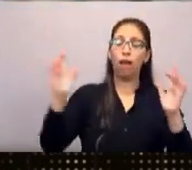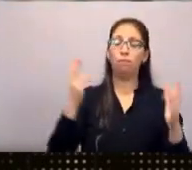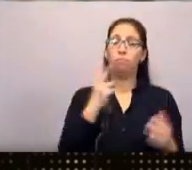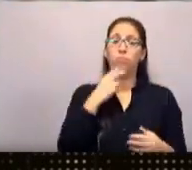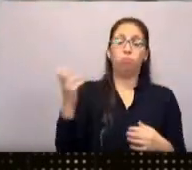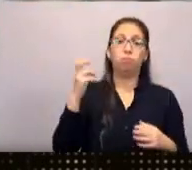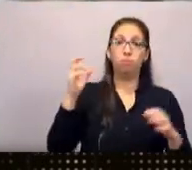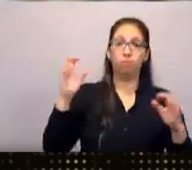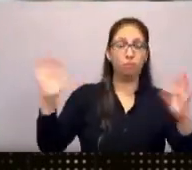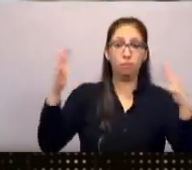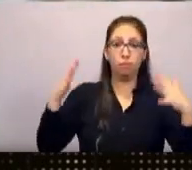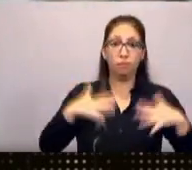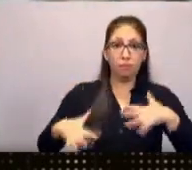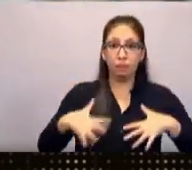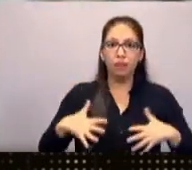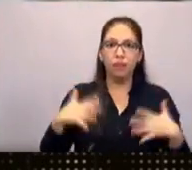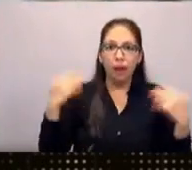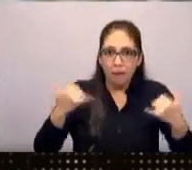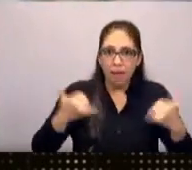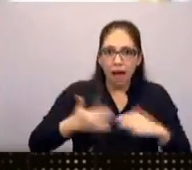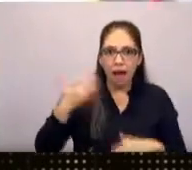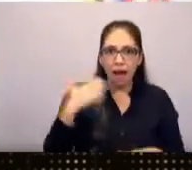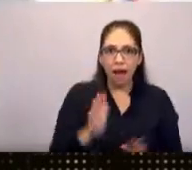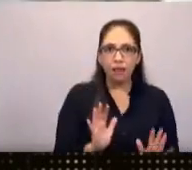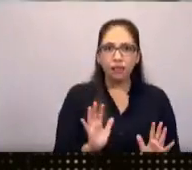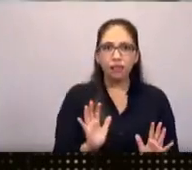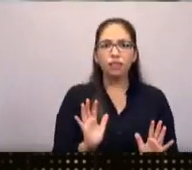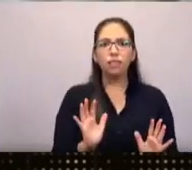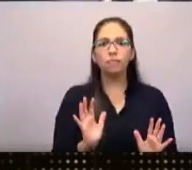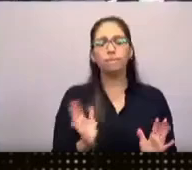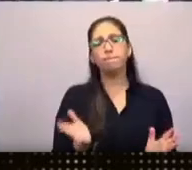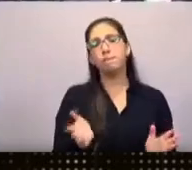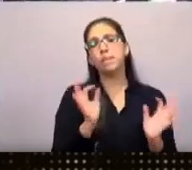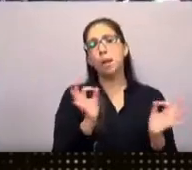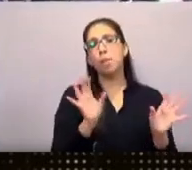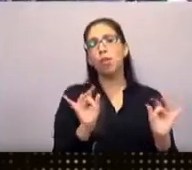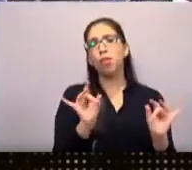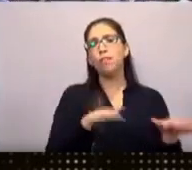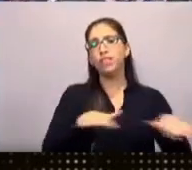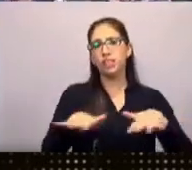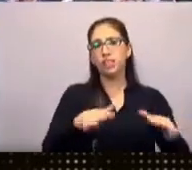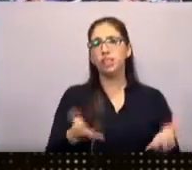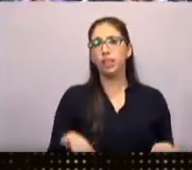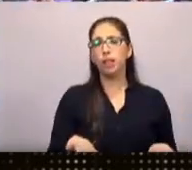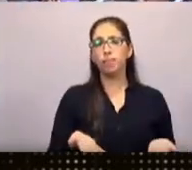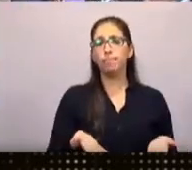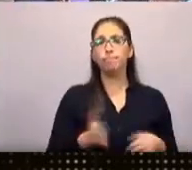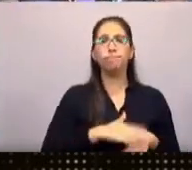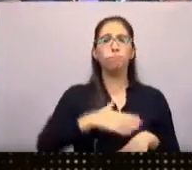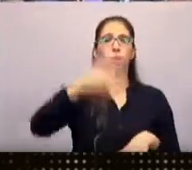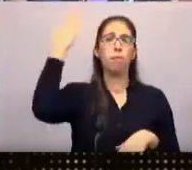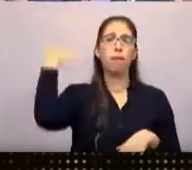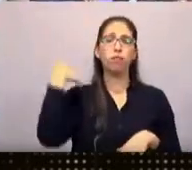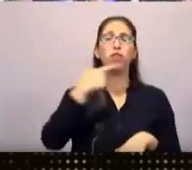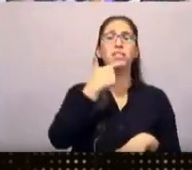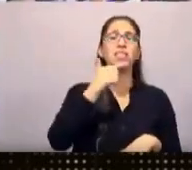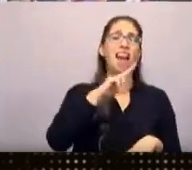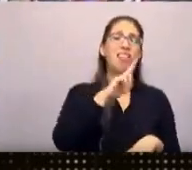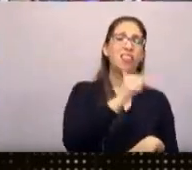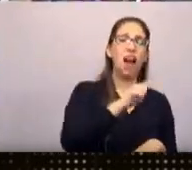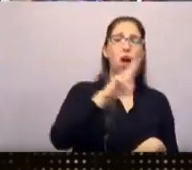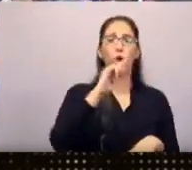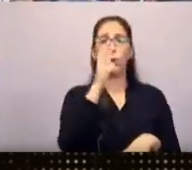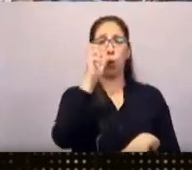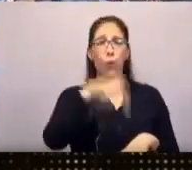muy la verdad muy complejo y con lo que todos sabemos que tuvo que ver bueno con aquel hecho lamentable de Sandra y Rubén bueno